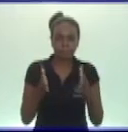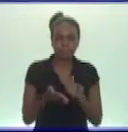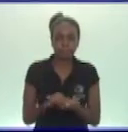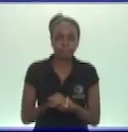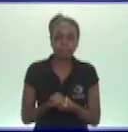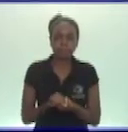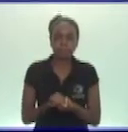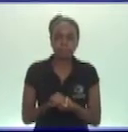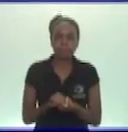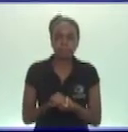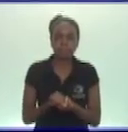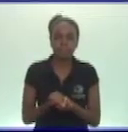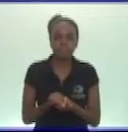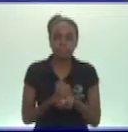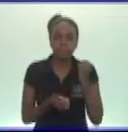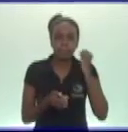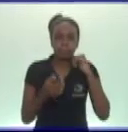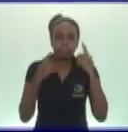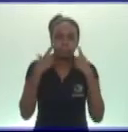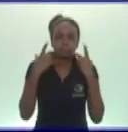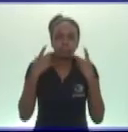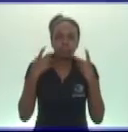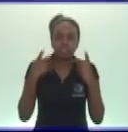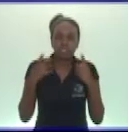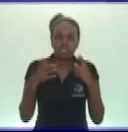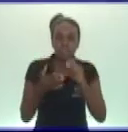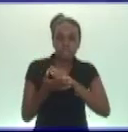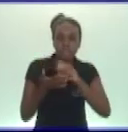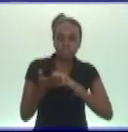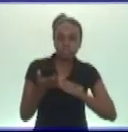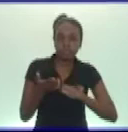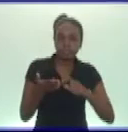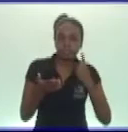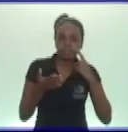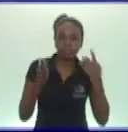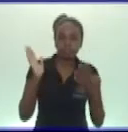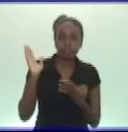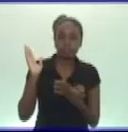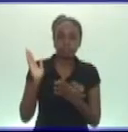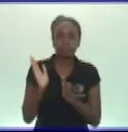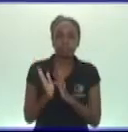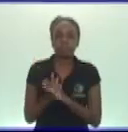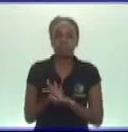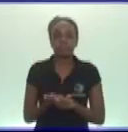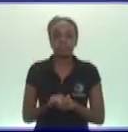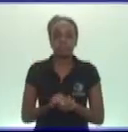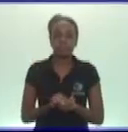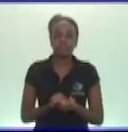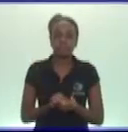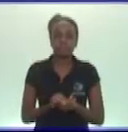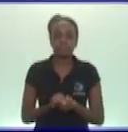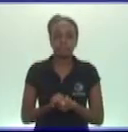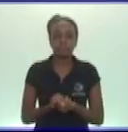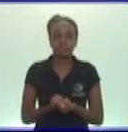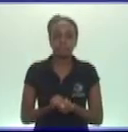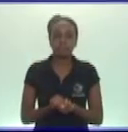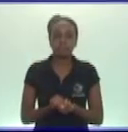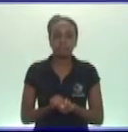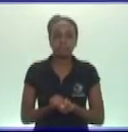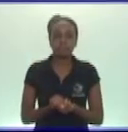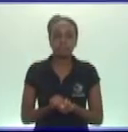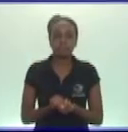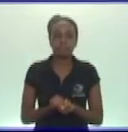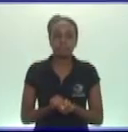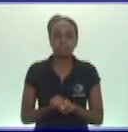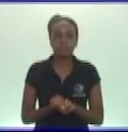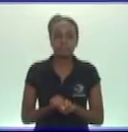¿qué interesa saber además de la metamorfosis de este relato? ¿Cuál es su argumento? ¿Cuál es el tema que